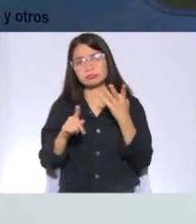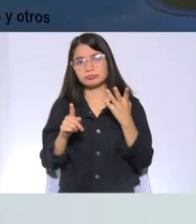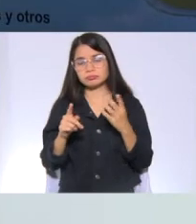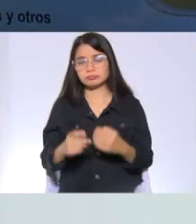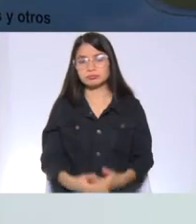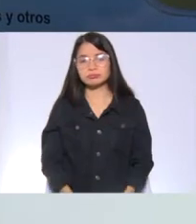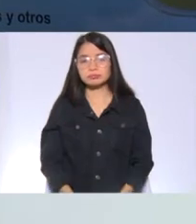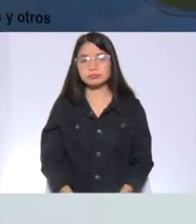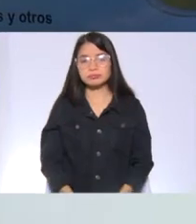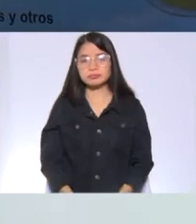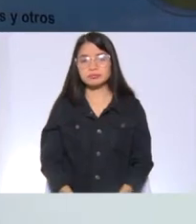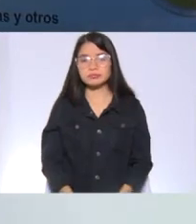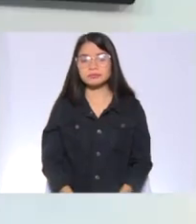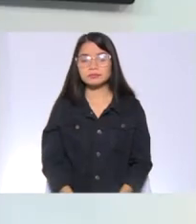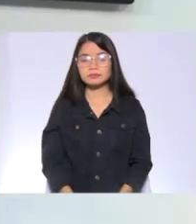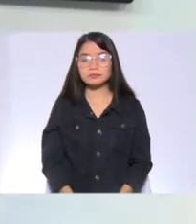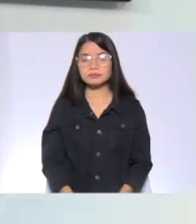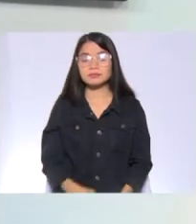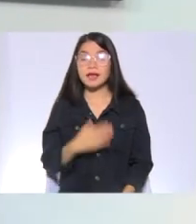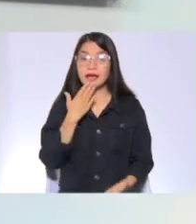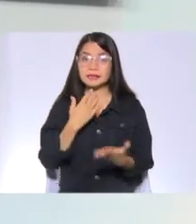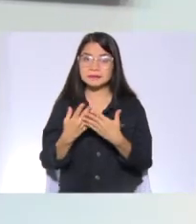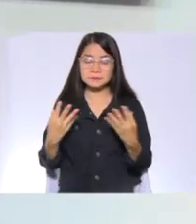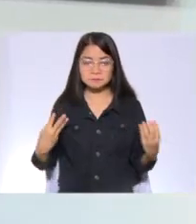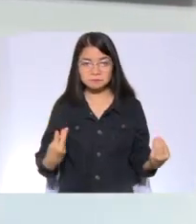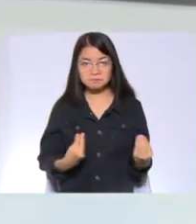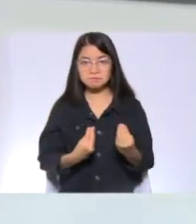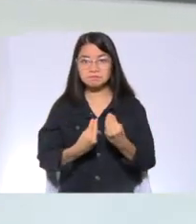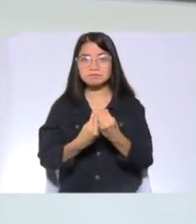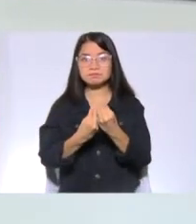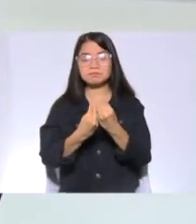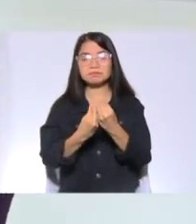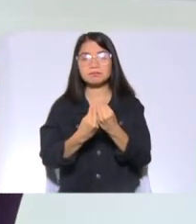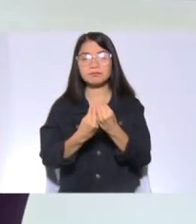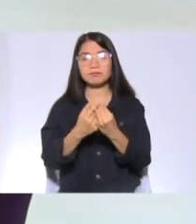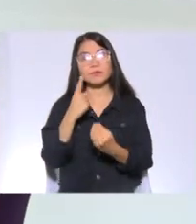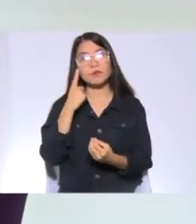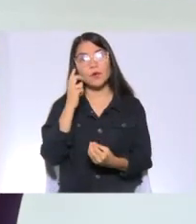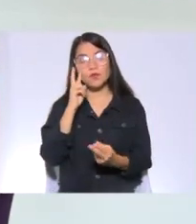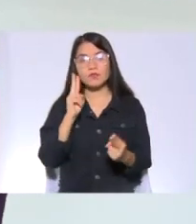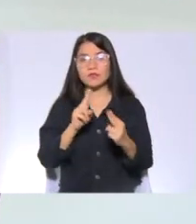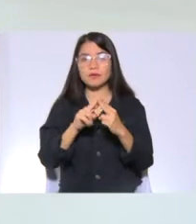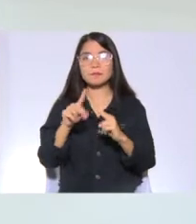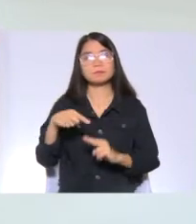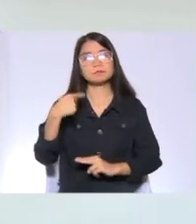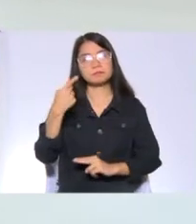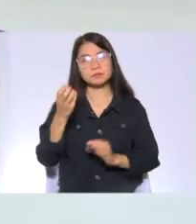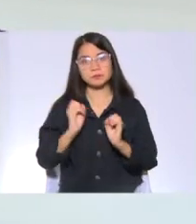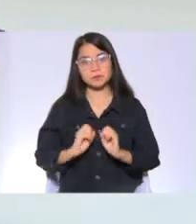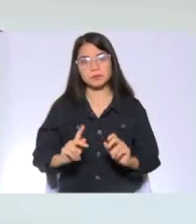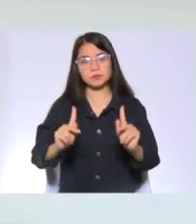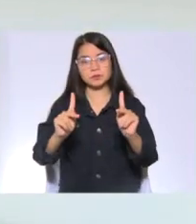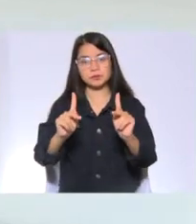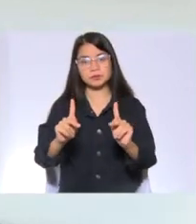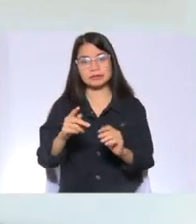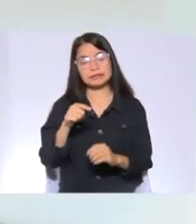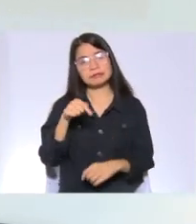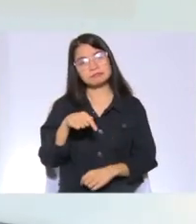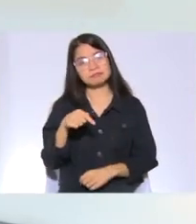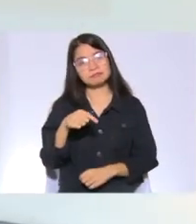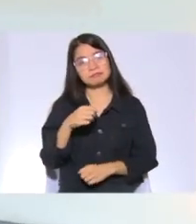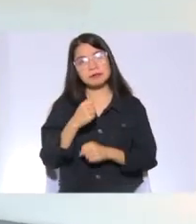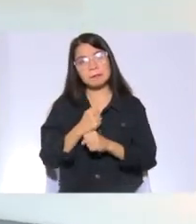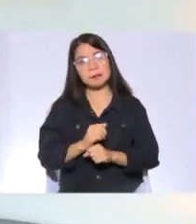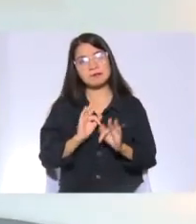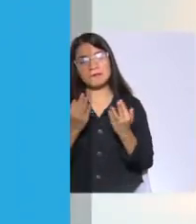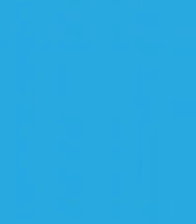Bueno, gracias por acompañarnos. Esperamos, los esperamos a una próxima oportunidad. Y bueno, y aquí estaremos siempre la gente de